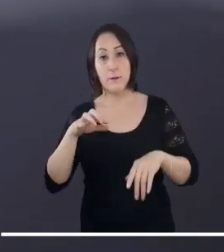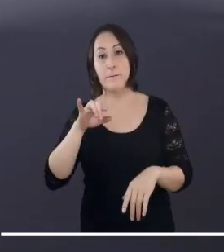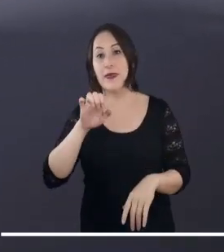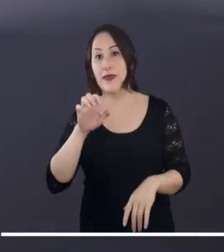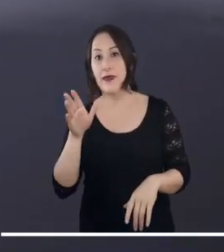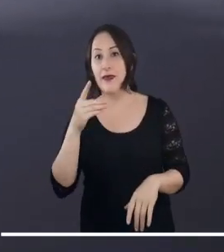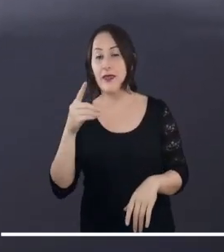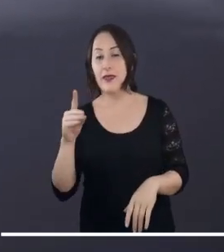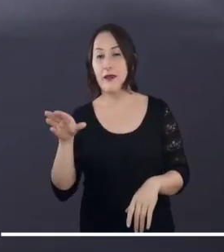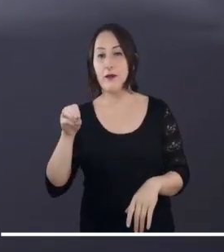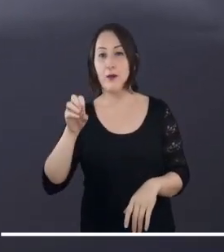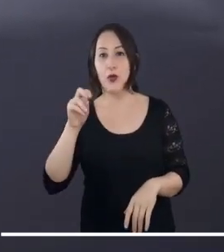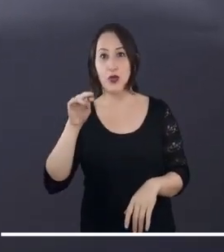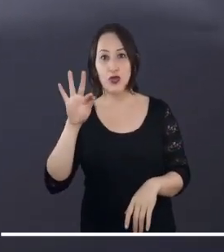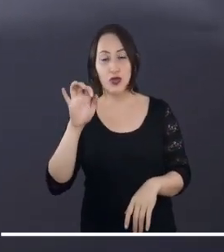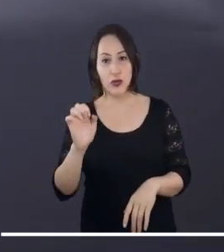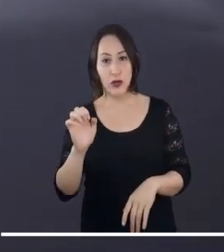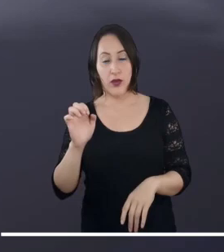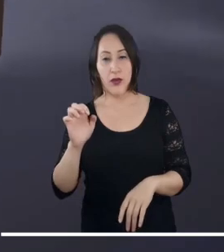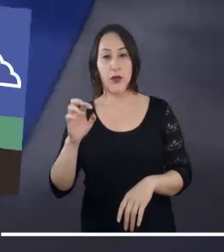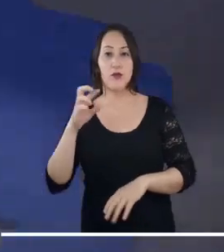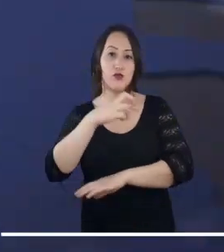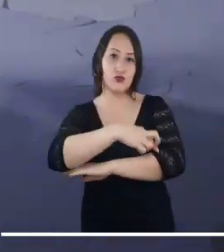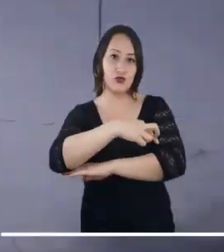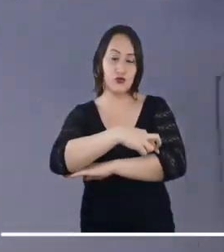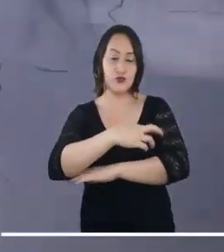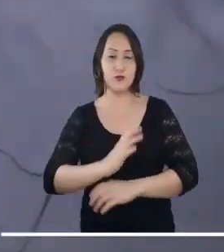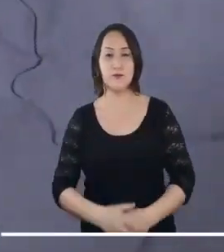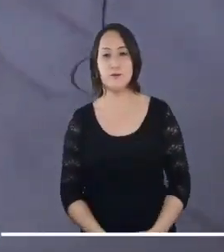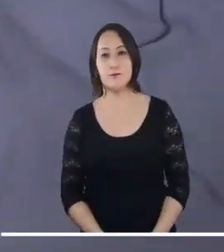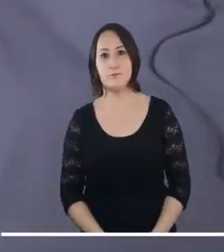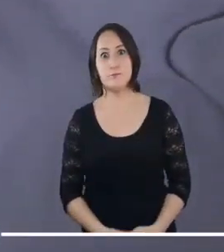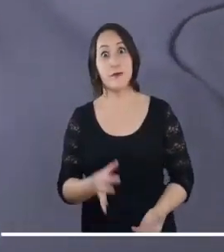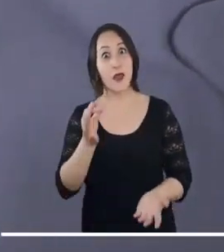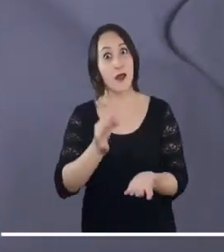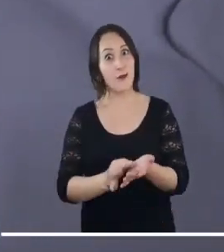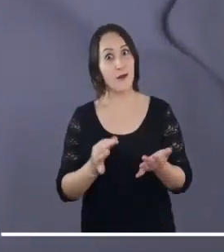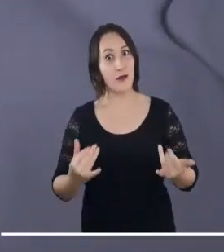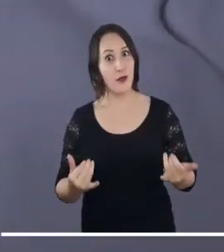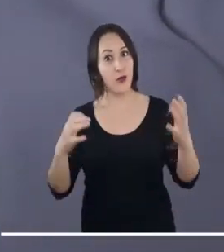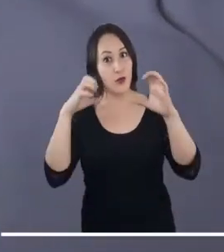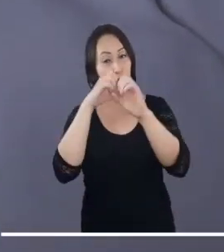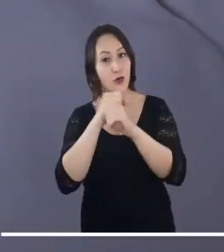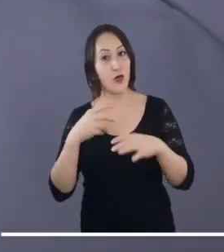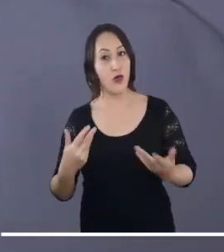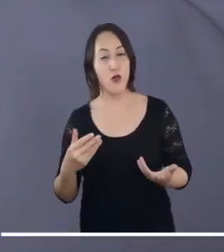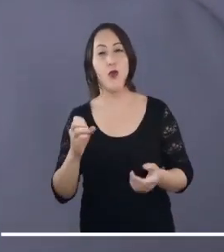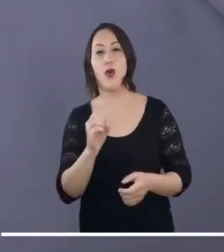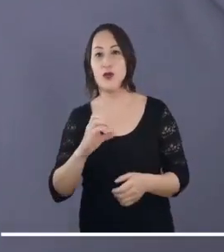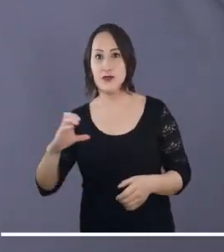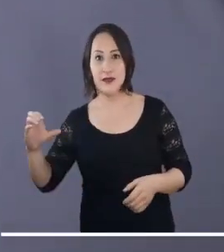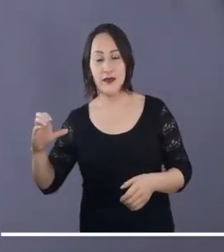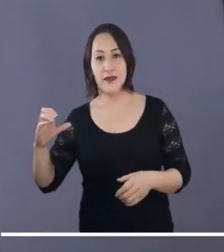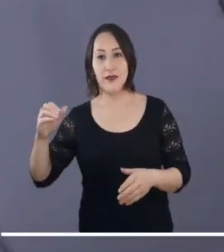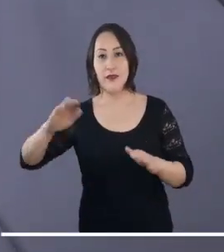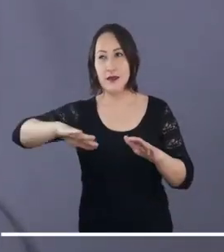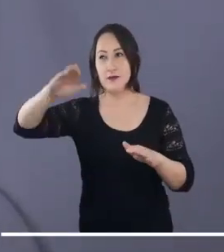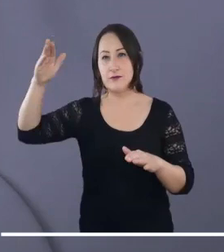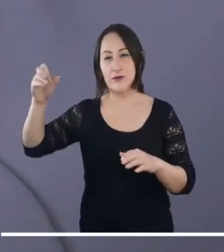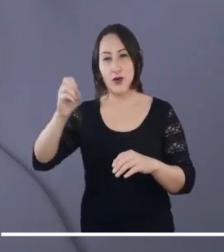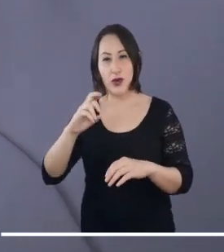y el piedemonte de Caquetá y Putumayo. La llegada de la noche se espera que algunas lluvias ligeras se activen en la capital del